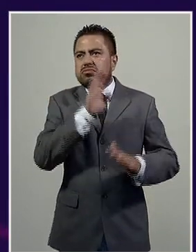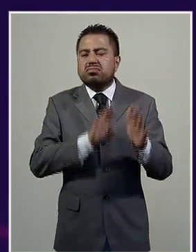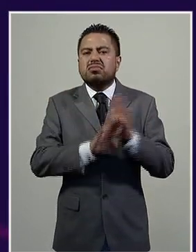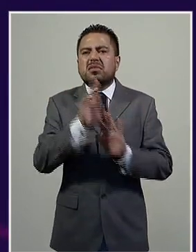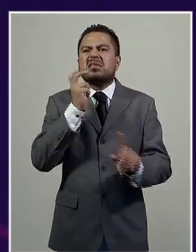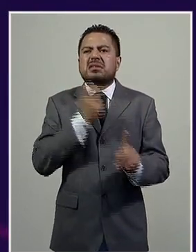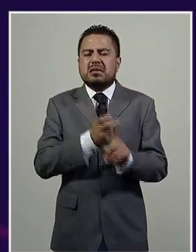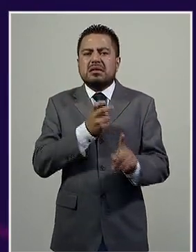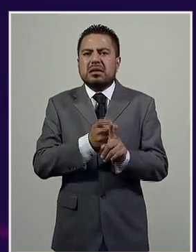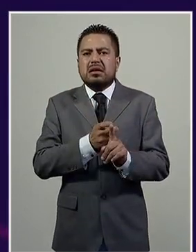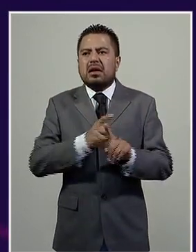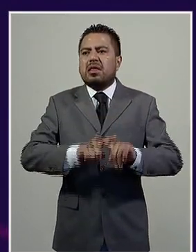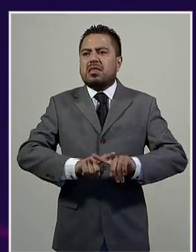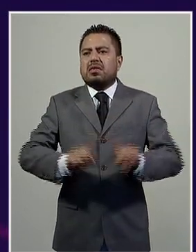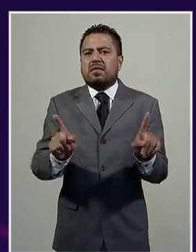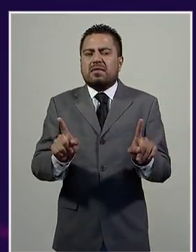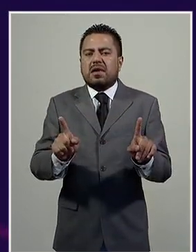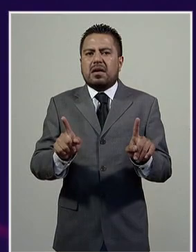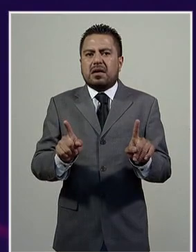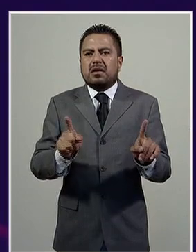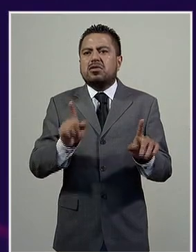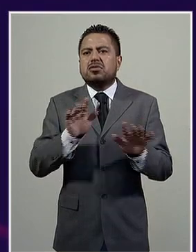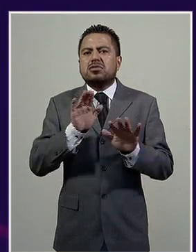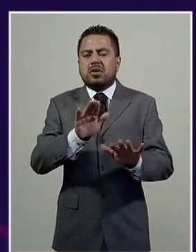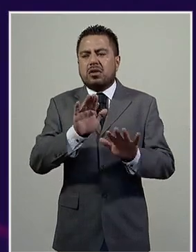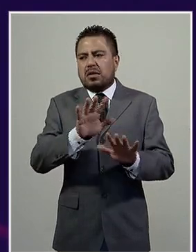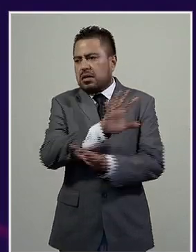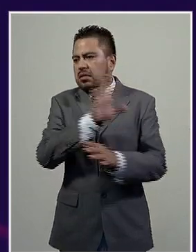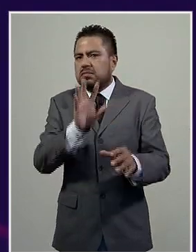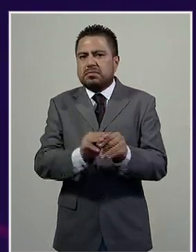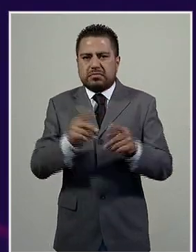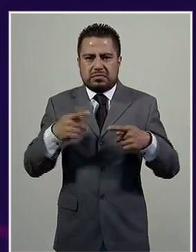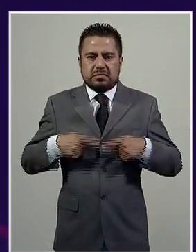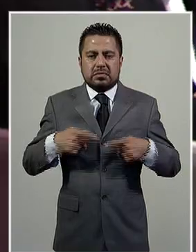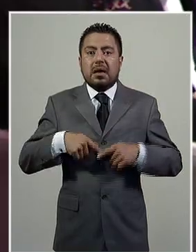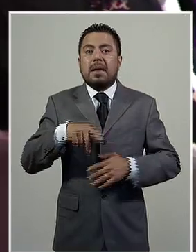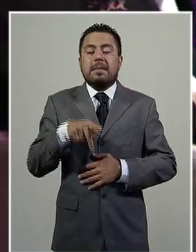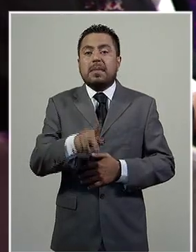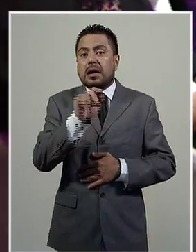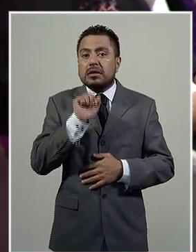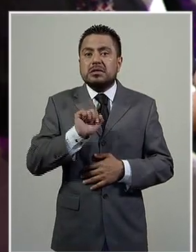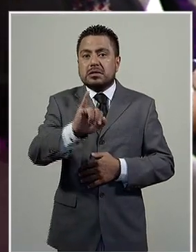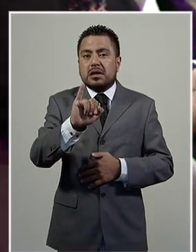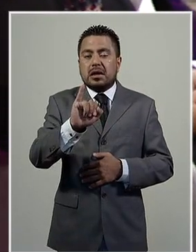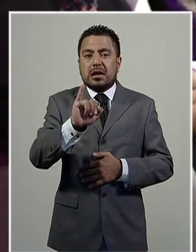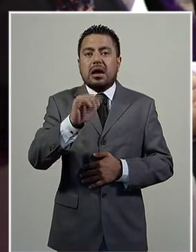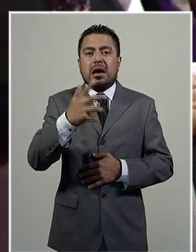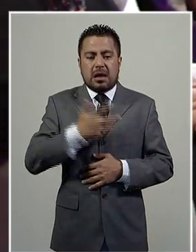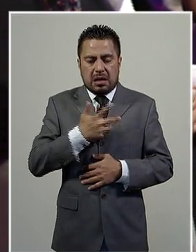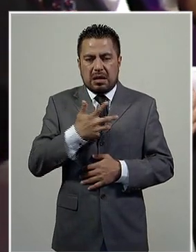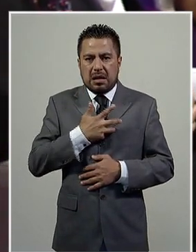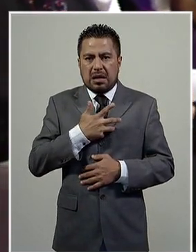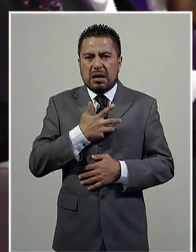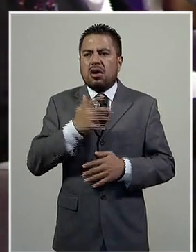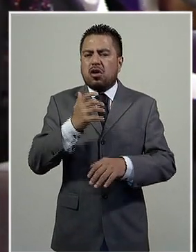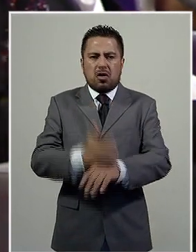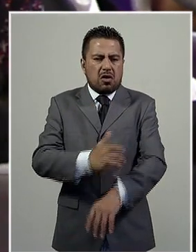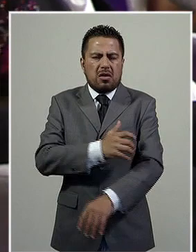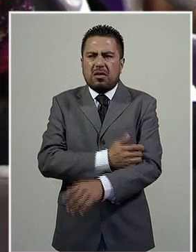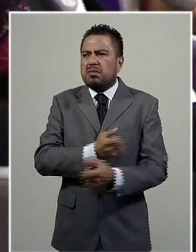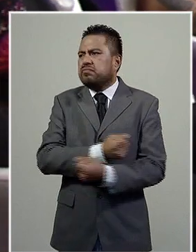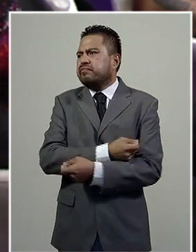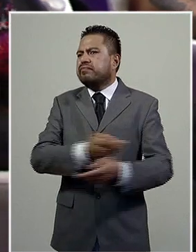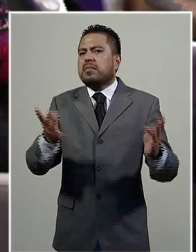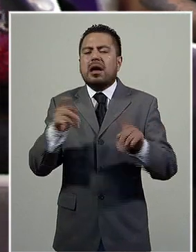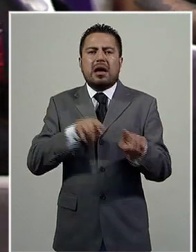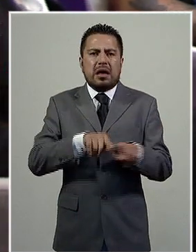es justamente la diferencia, ¿no? Sobre el resto. Pero sí tengo muchos compañeros,